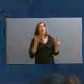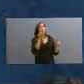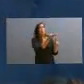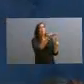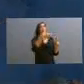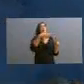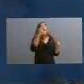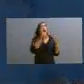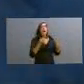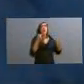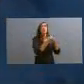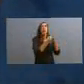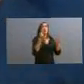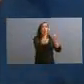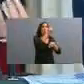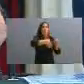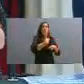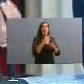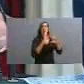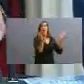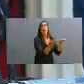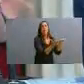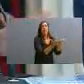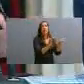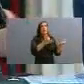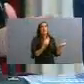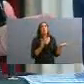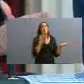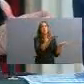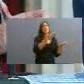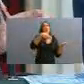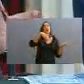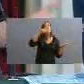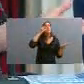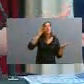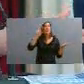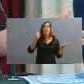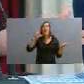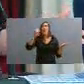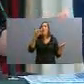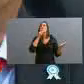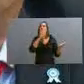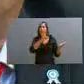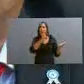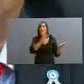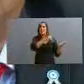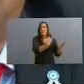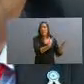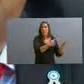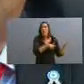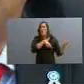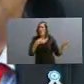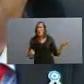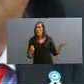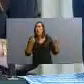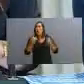impacto ambiental es irreparable. Pero si es de contenido estrictamente patrimonial, vamos. Y entonces, especulan